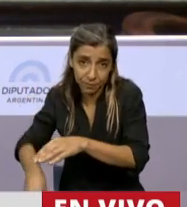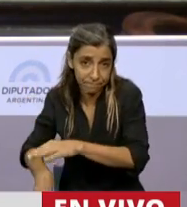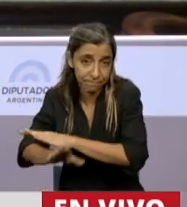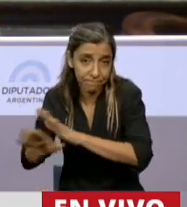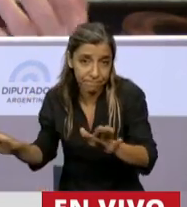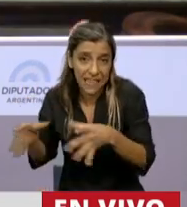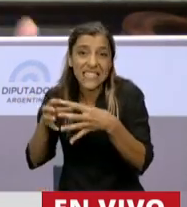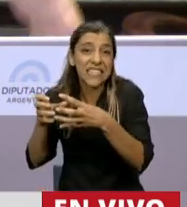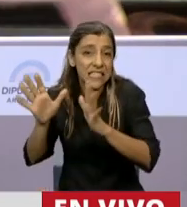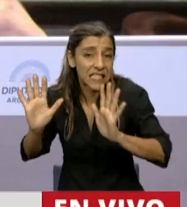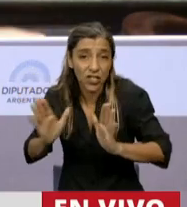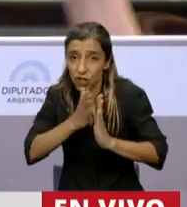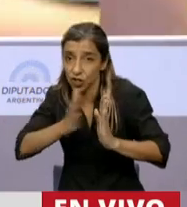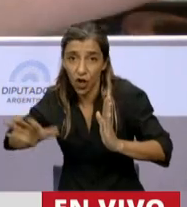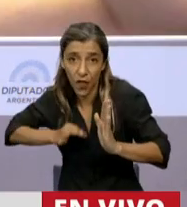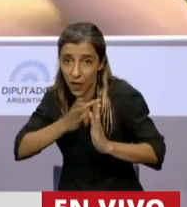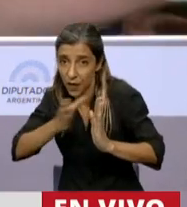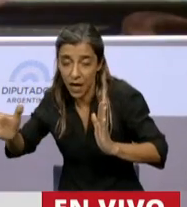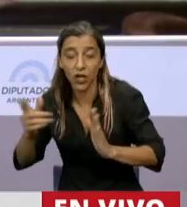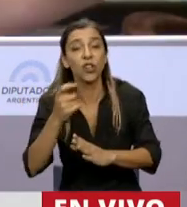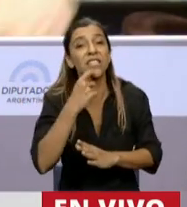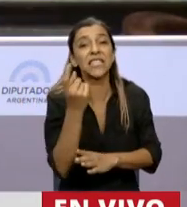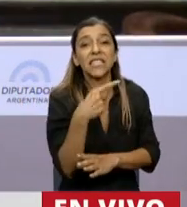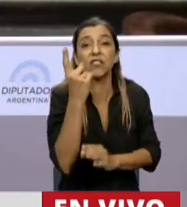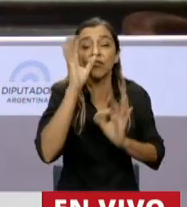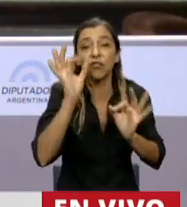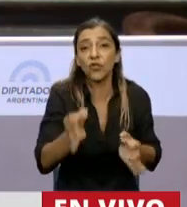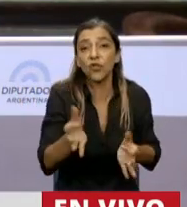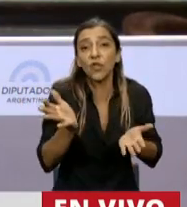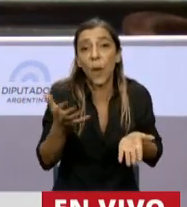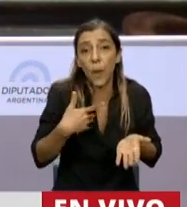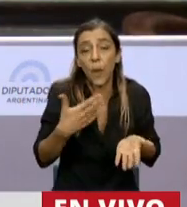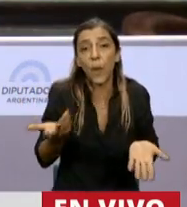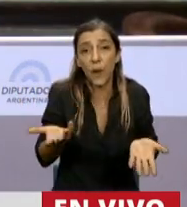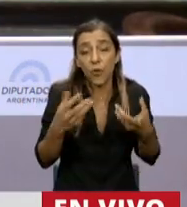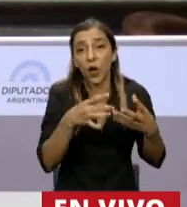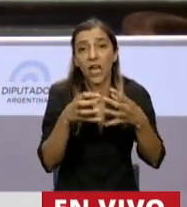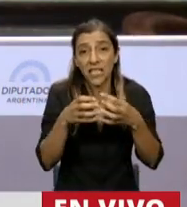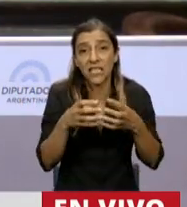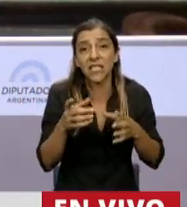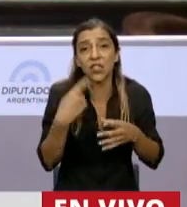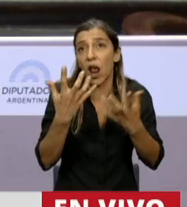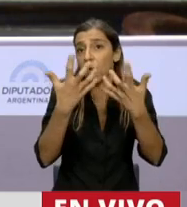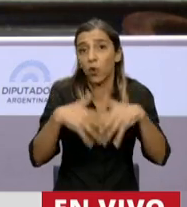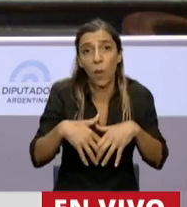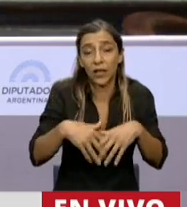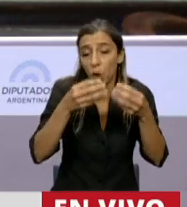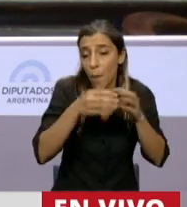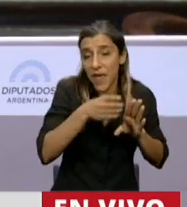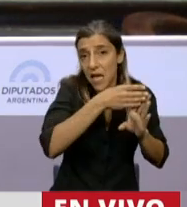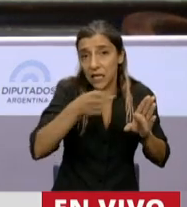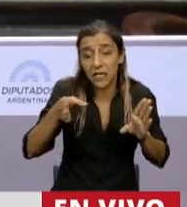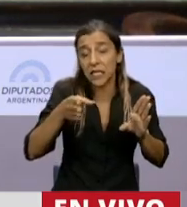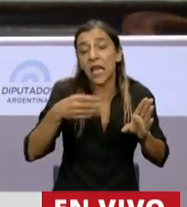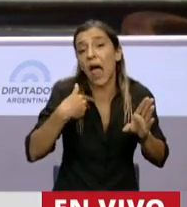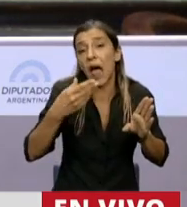consentir que la sesión continúa desde que empieza, aunque dure 2 o 3 días, hubiera sido necesario que el presidente de la Nación nos honrara con su decreto